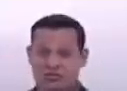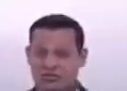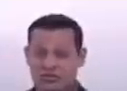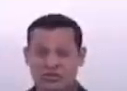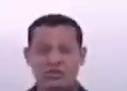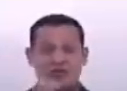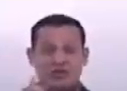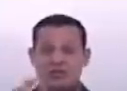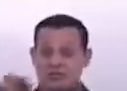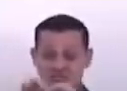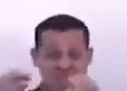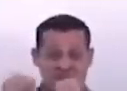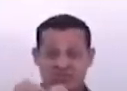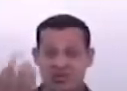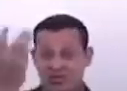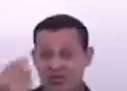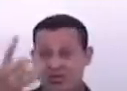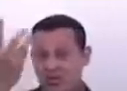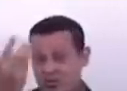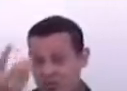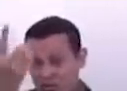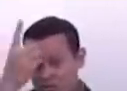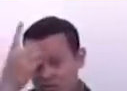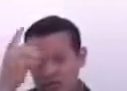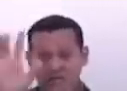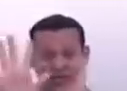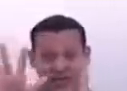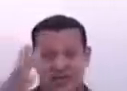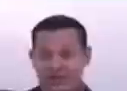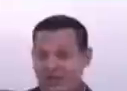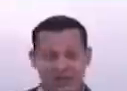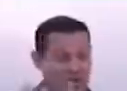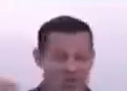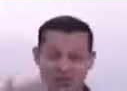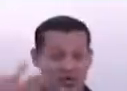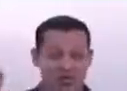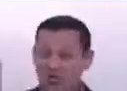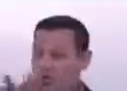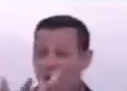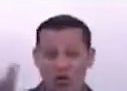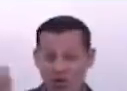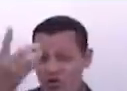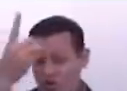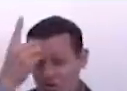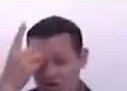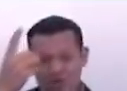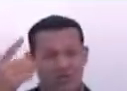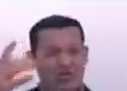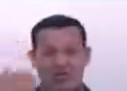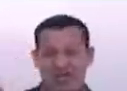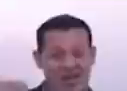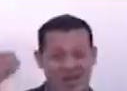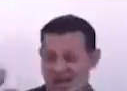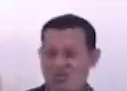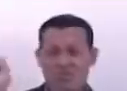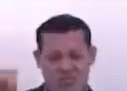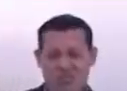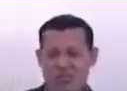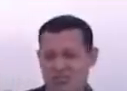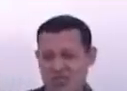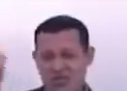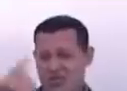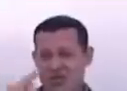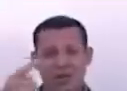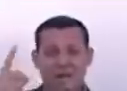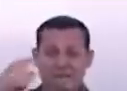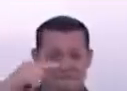pandilleros que tenemos que venir aquí un domingo a las 6 de la tarde. Y así, aunque sean todos los domingos del año, vamos a venir a ampliar todo lo que sea necesario